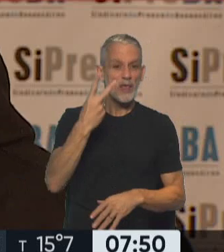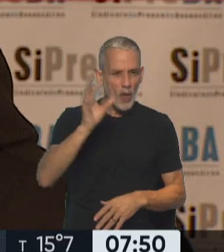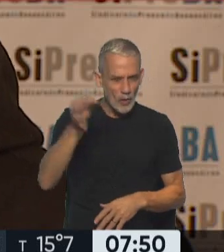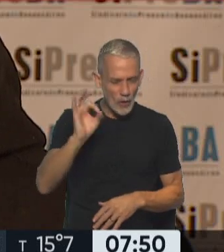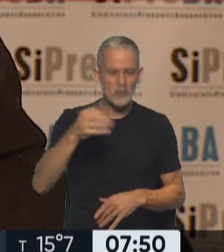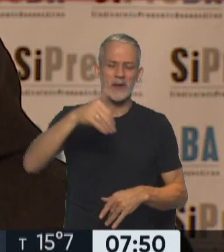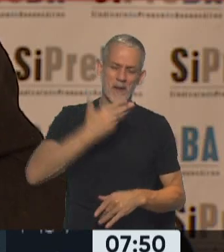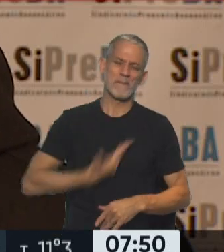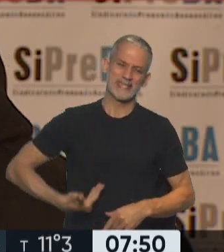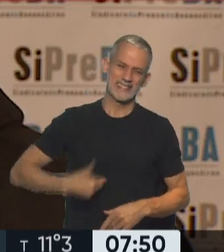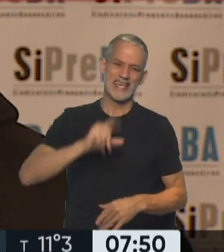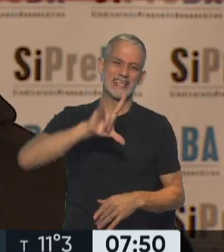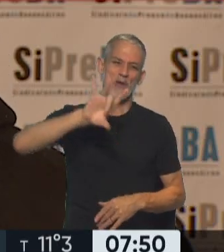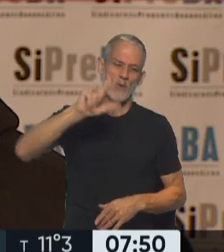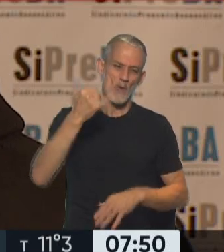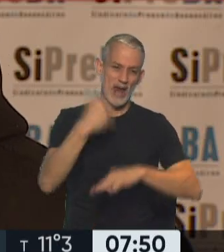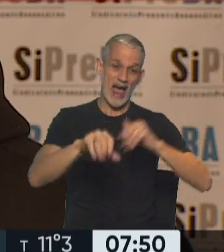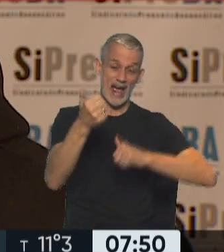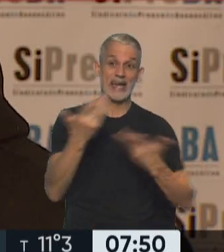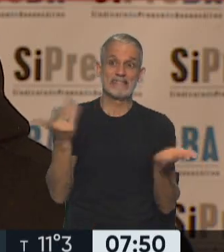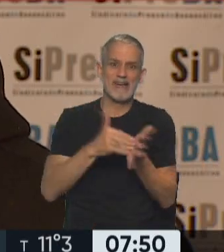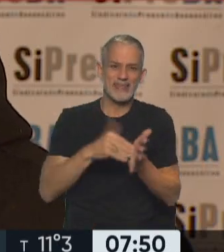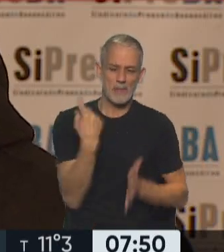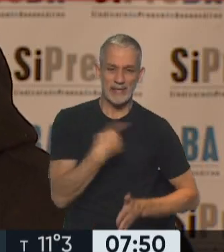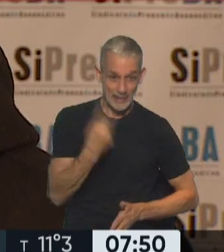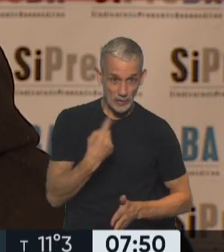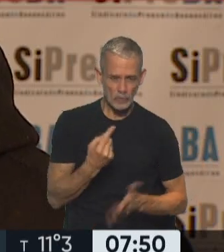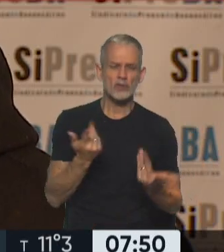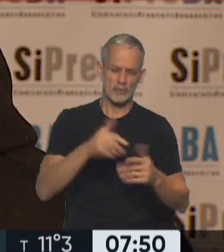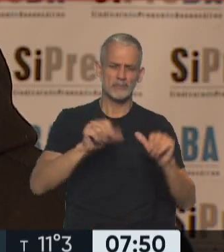octubre va a ser presidente seguramente. Lo que depender de nosotros va a ser electo en la primera vuelta.